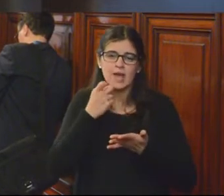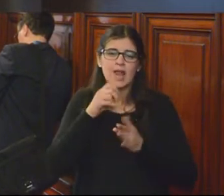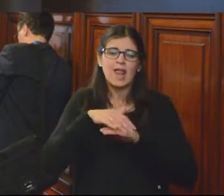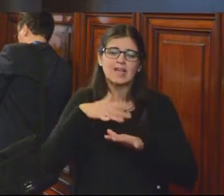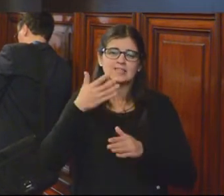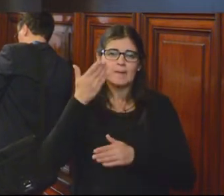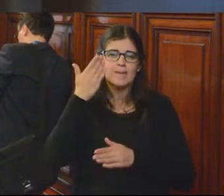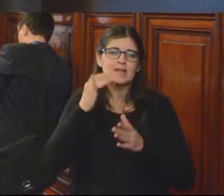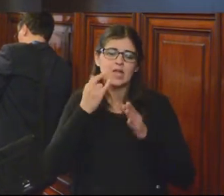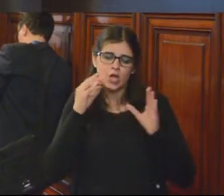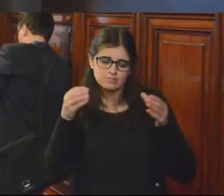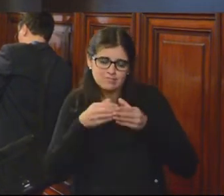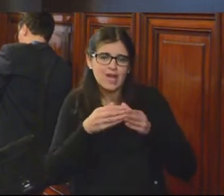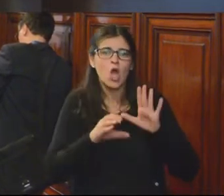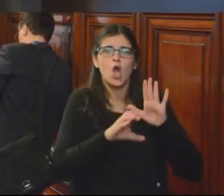Nacional Constituyente.